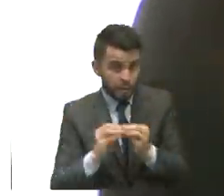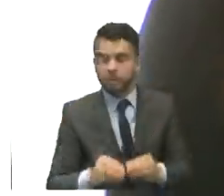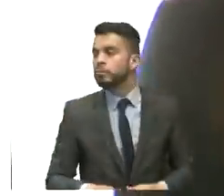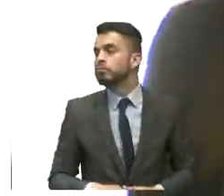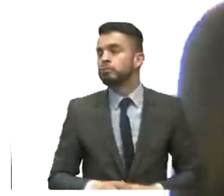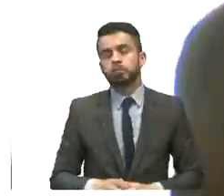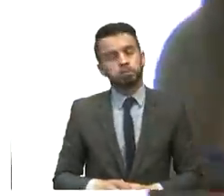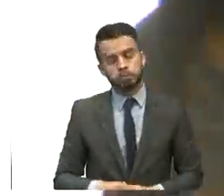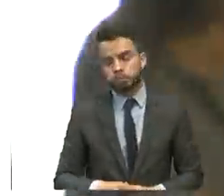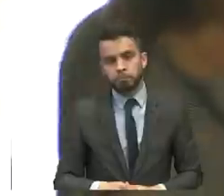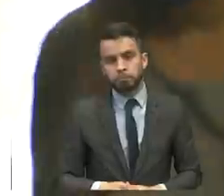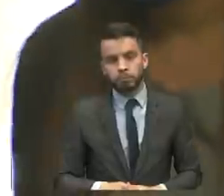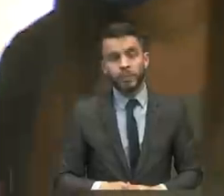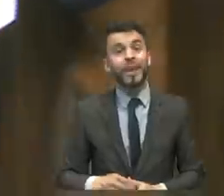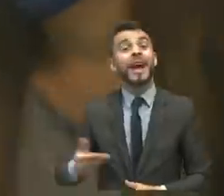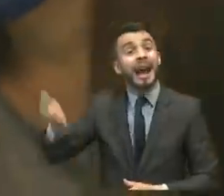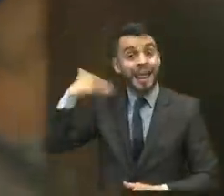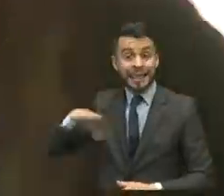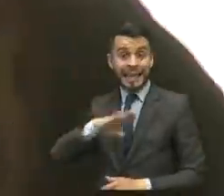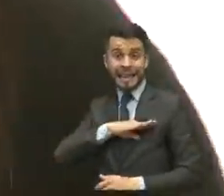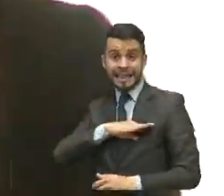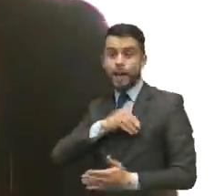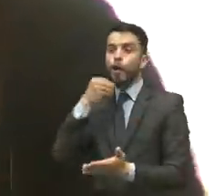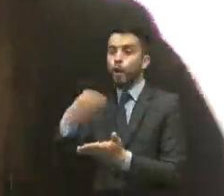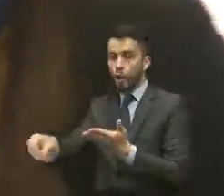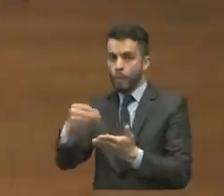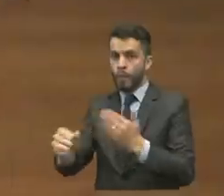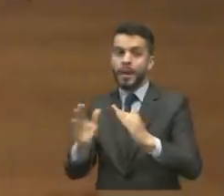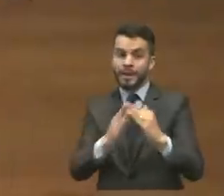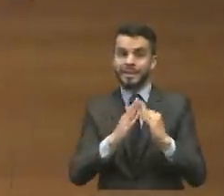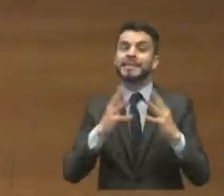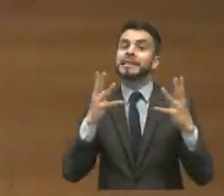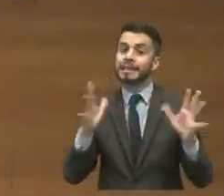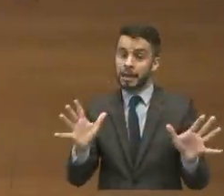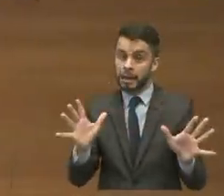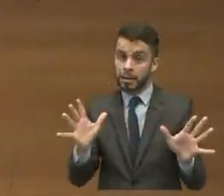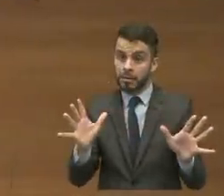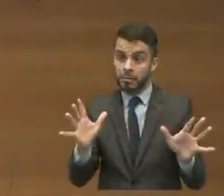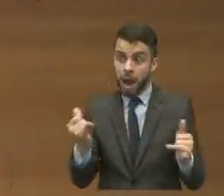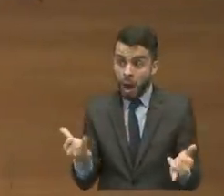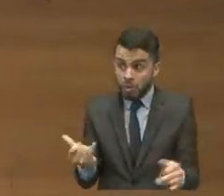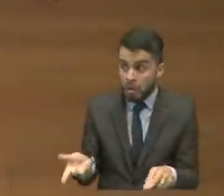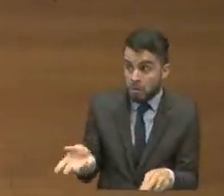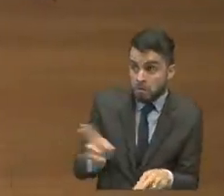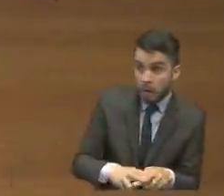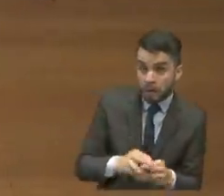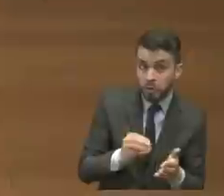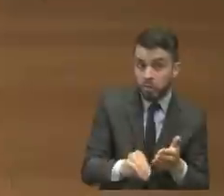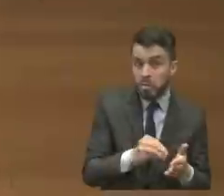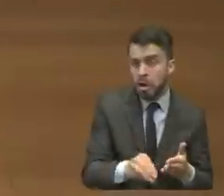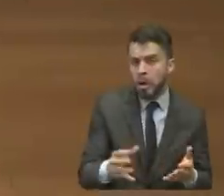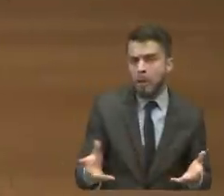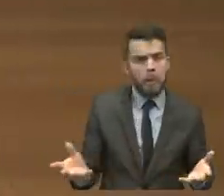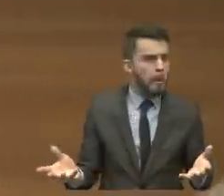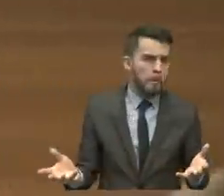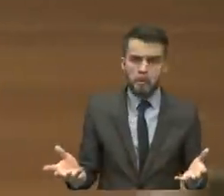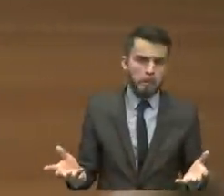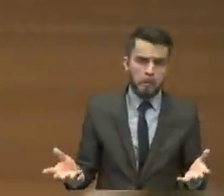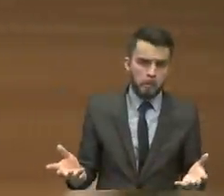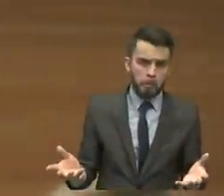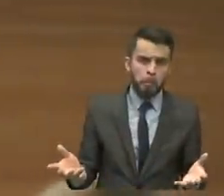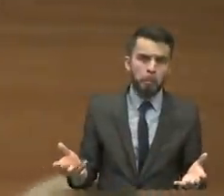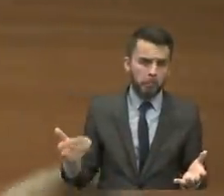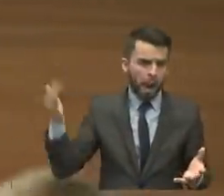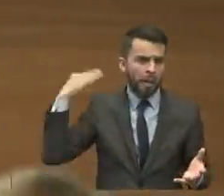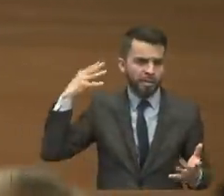prevemos comprar predios adicionales por ahora a los que se prevían y ya habían